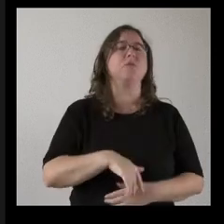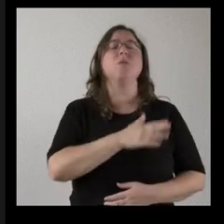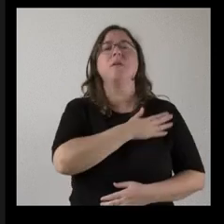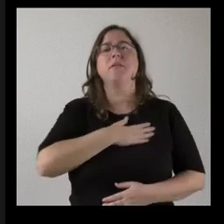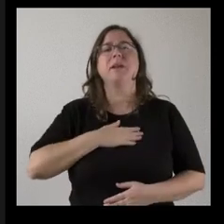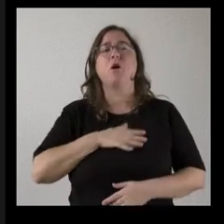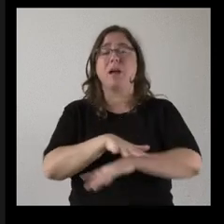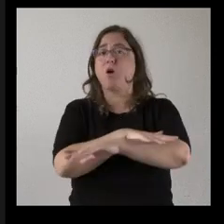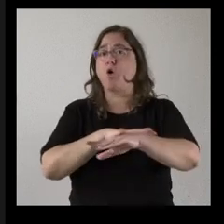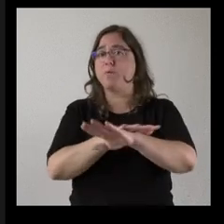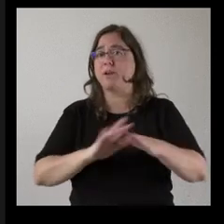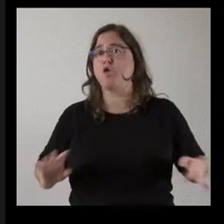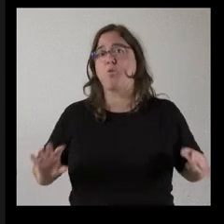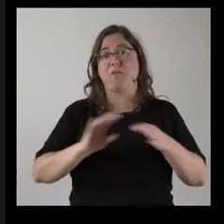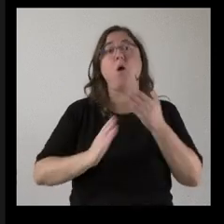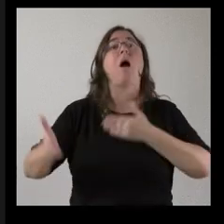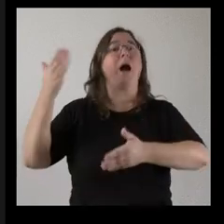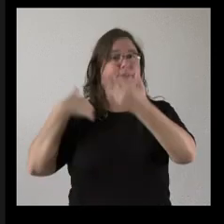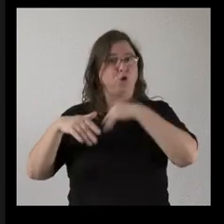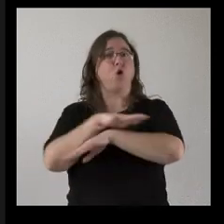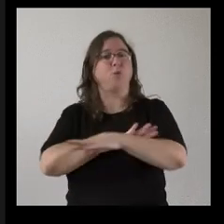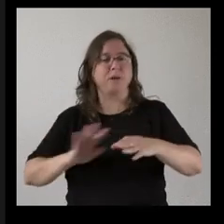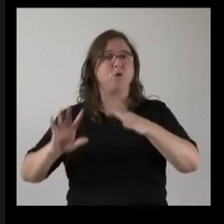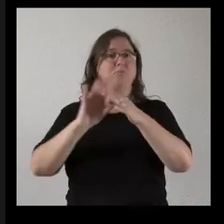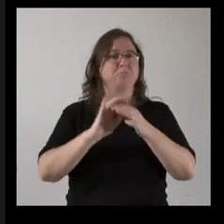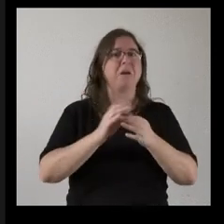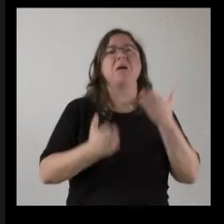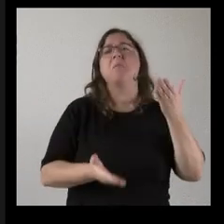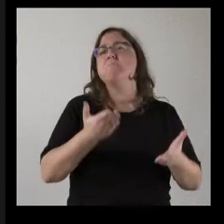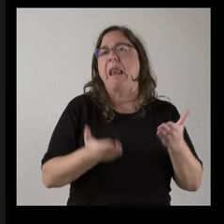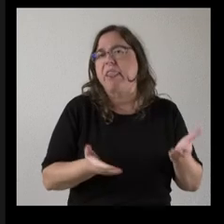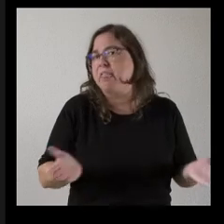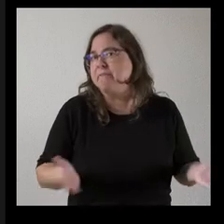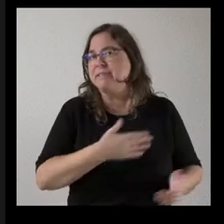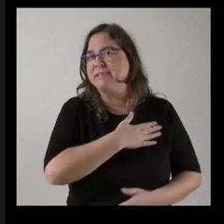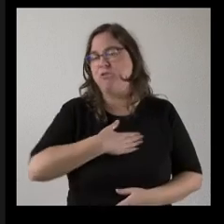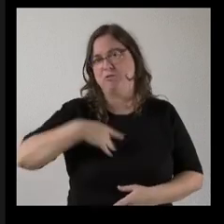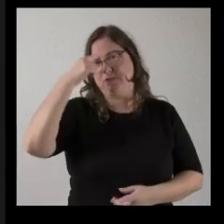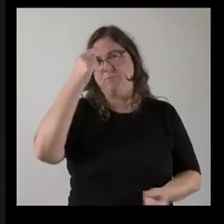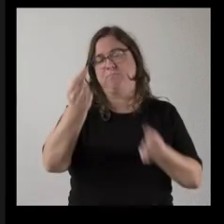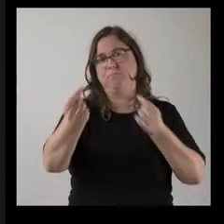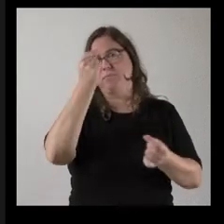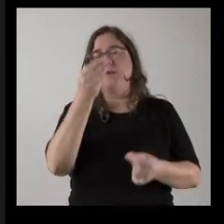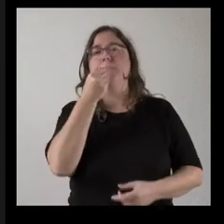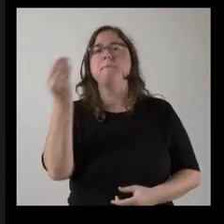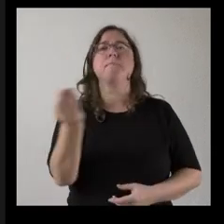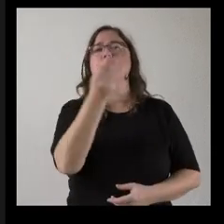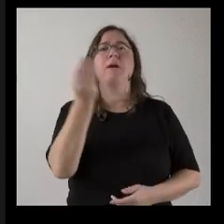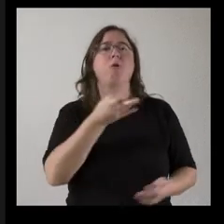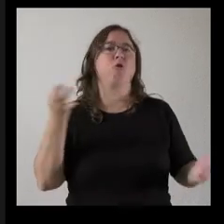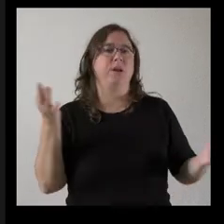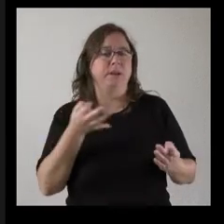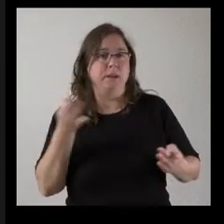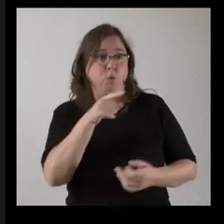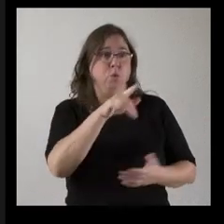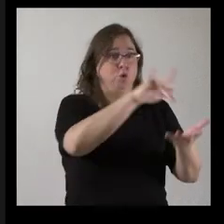coalición El anterior también lo era ha hecho un poco de balance y yo por completar un poco me gustaría saber en qué ha mejorado usted que ha estado